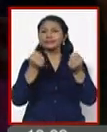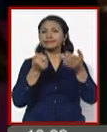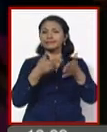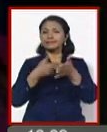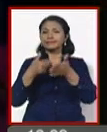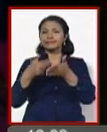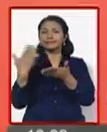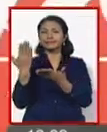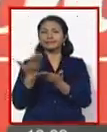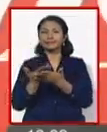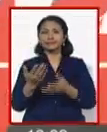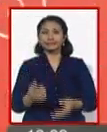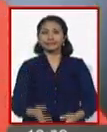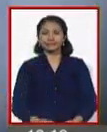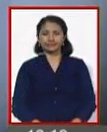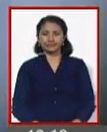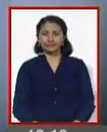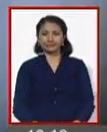Genial.